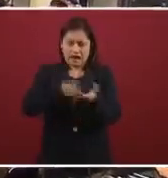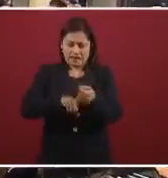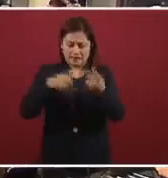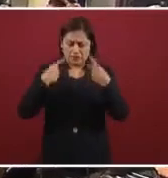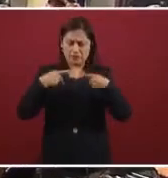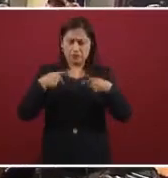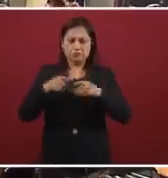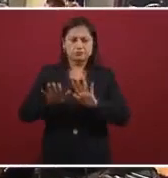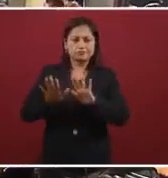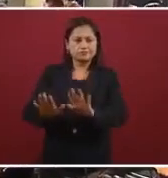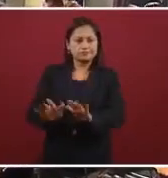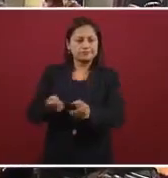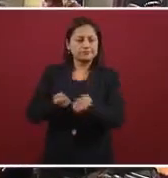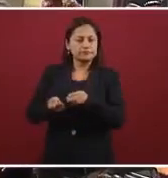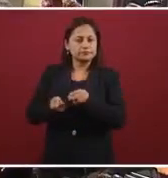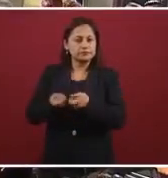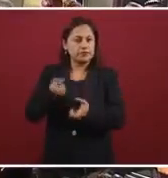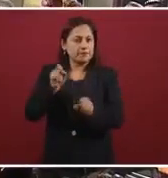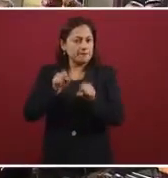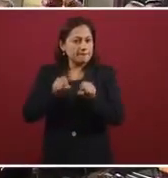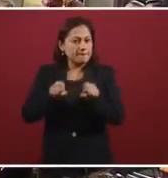corrige.